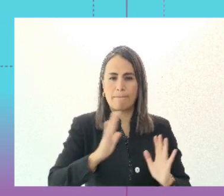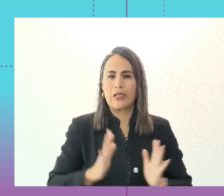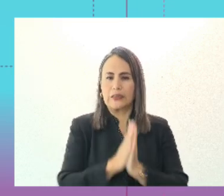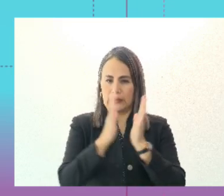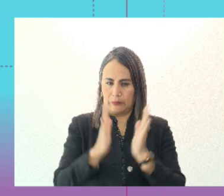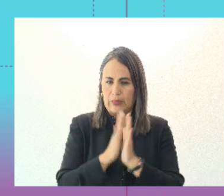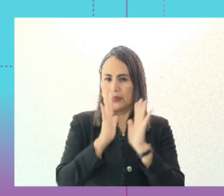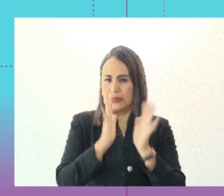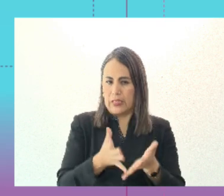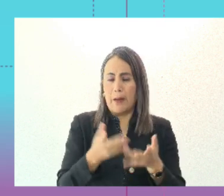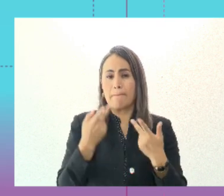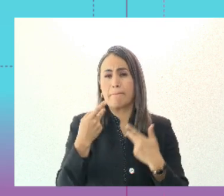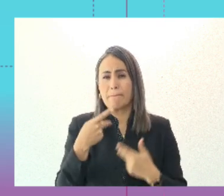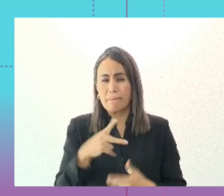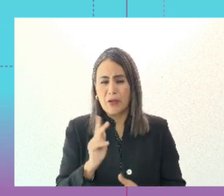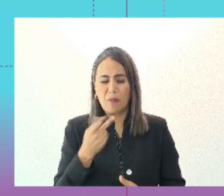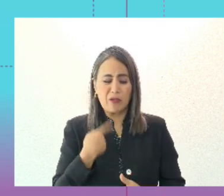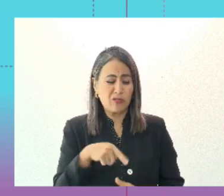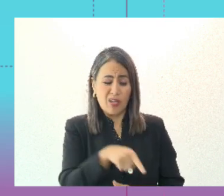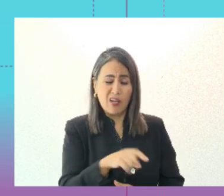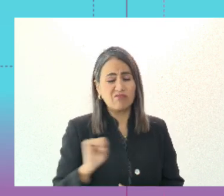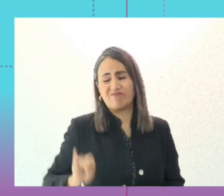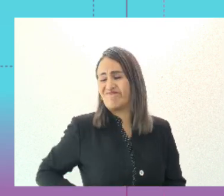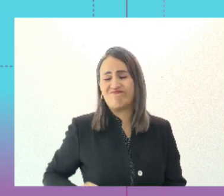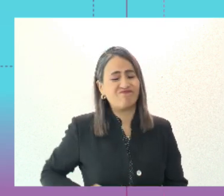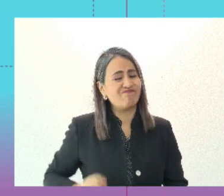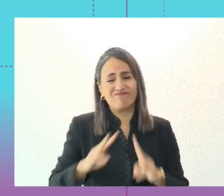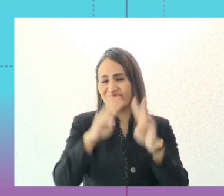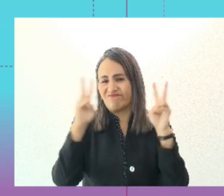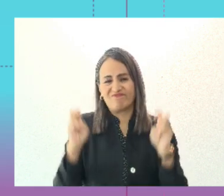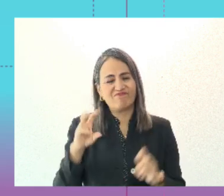pasa si la persona no tiene interés?